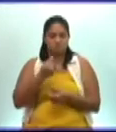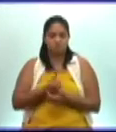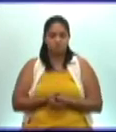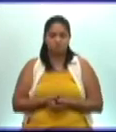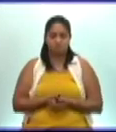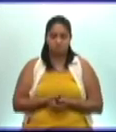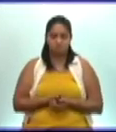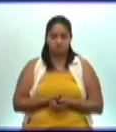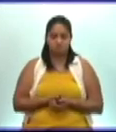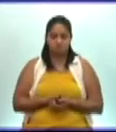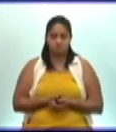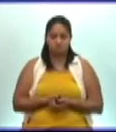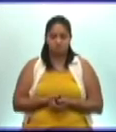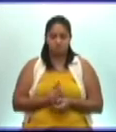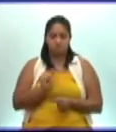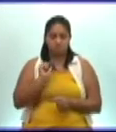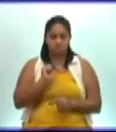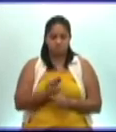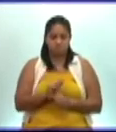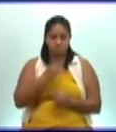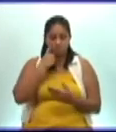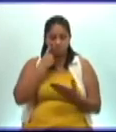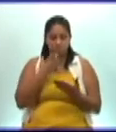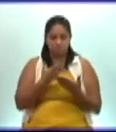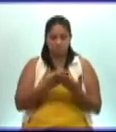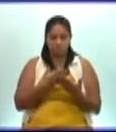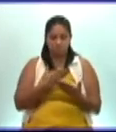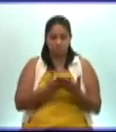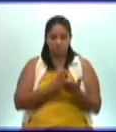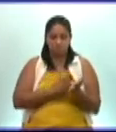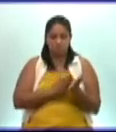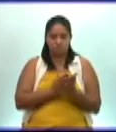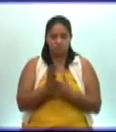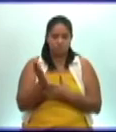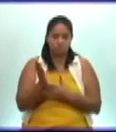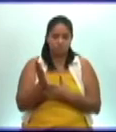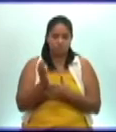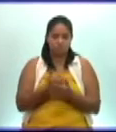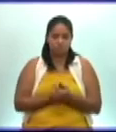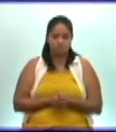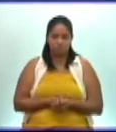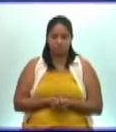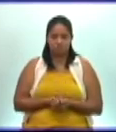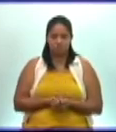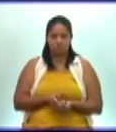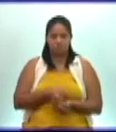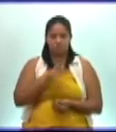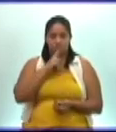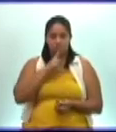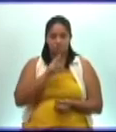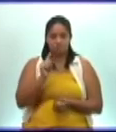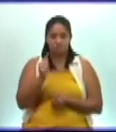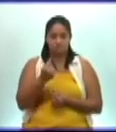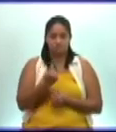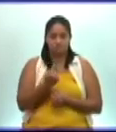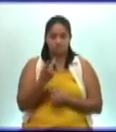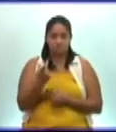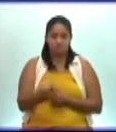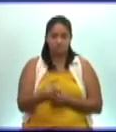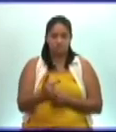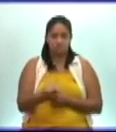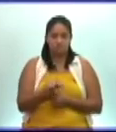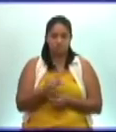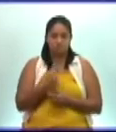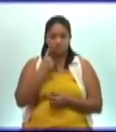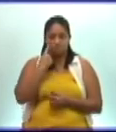Entonces, ahora les estoy proponiendo continuar con la solución de uno de estos ejercicios